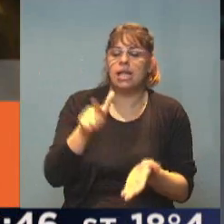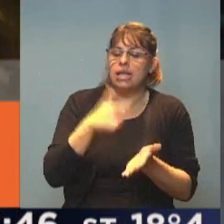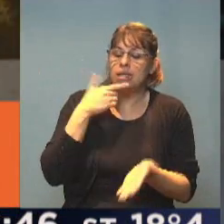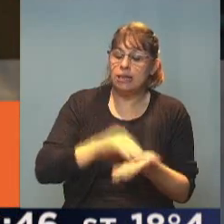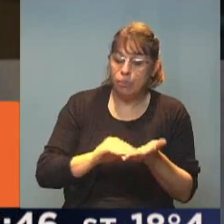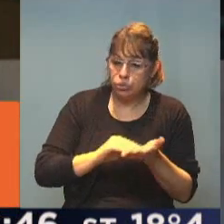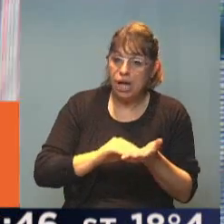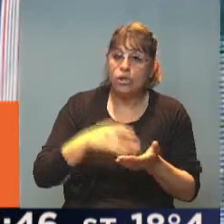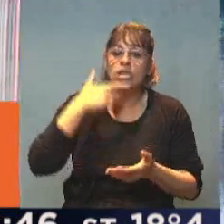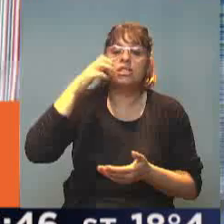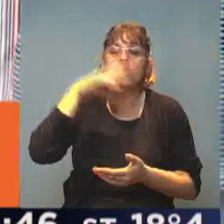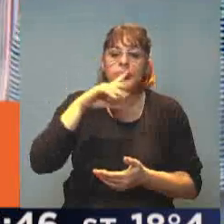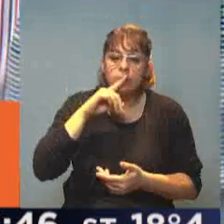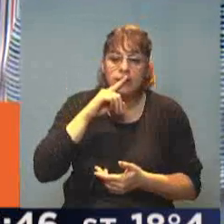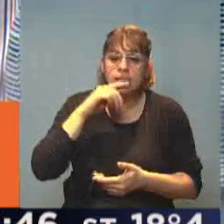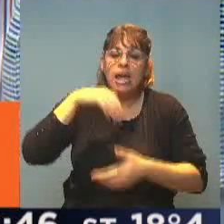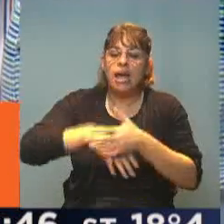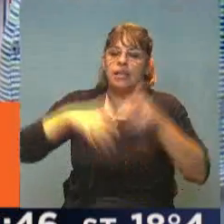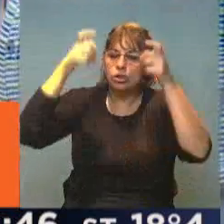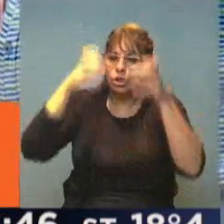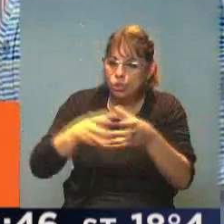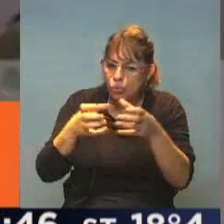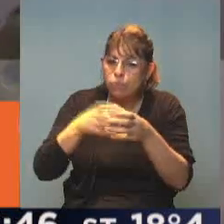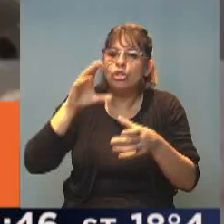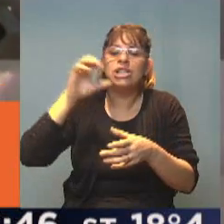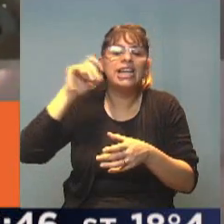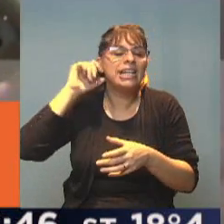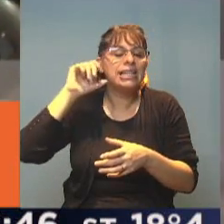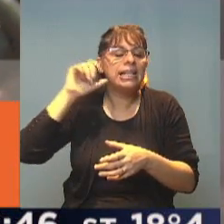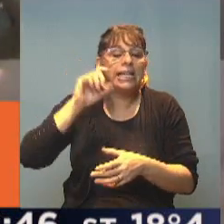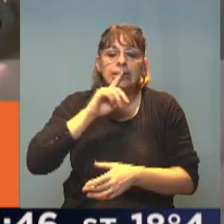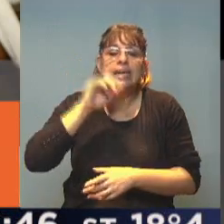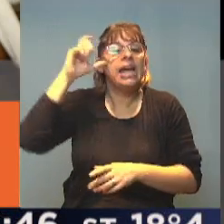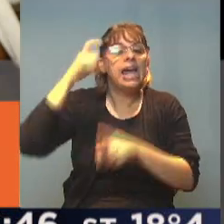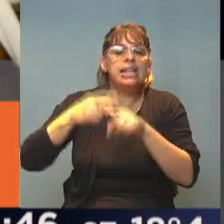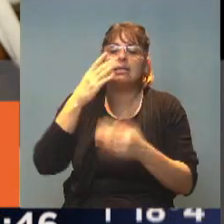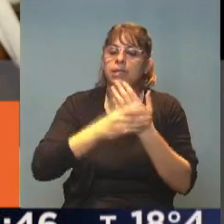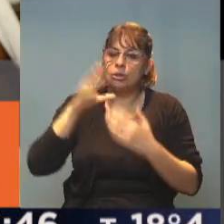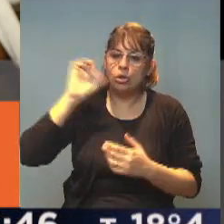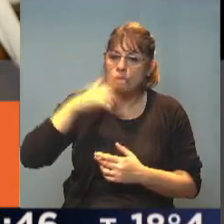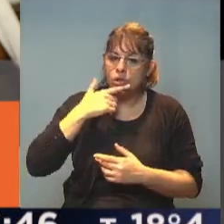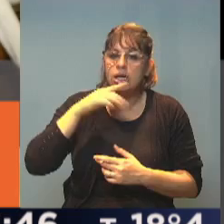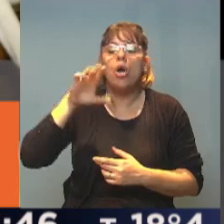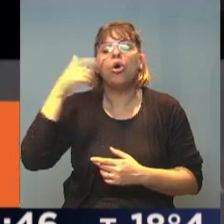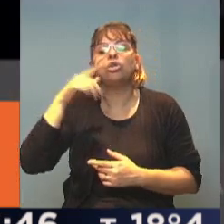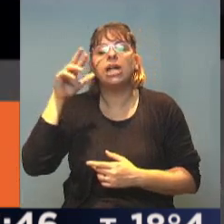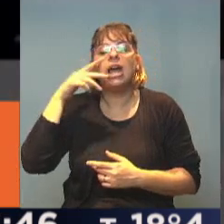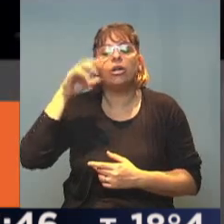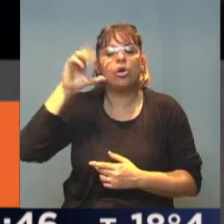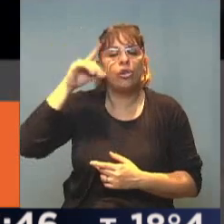juan carlos schmid integrantes del triunvirato de la cgt el ex ministro agustín rossi y alejandra ródenas